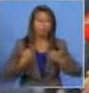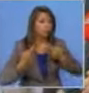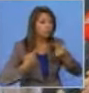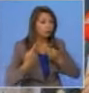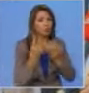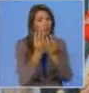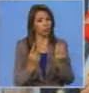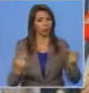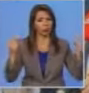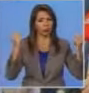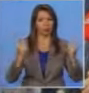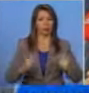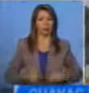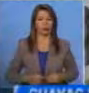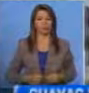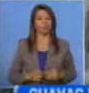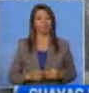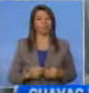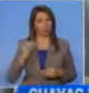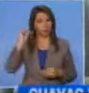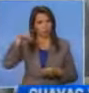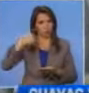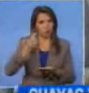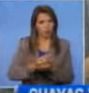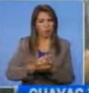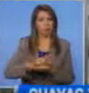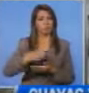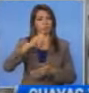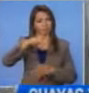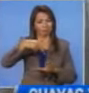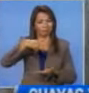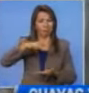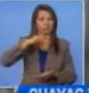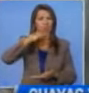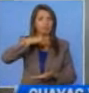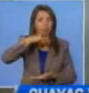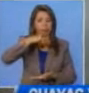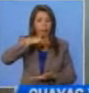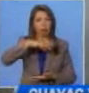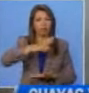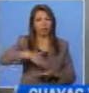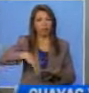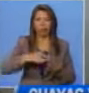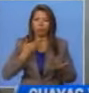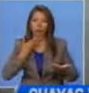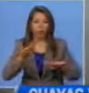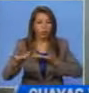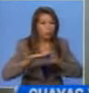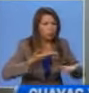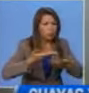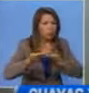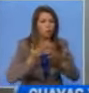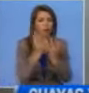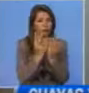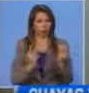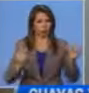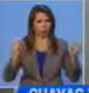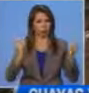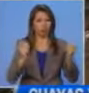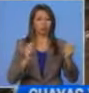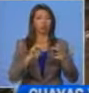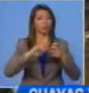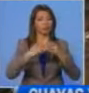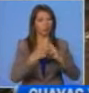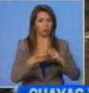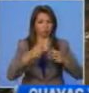entre los prefectos de Guayas y Manabí escribió este primer paso para la construcción de una solución conjunta a los dos problemas limítrofes